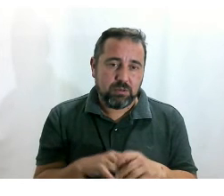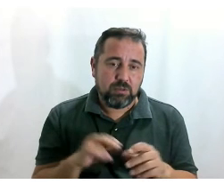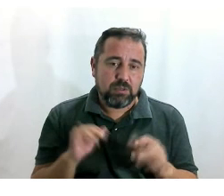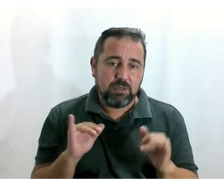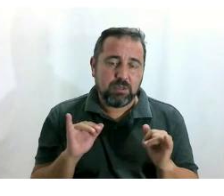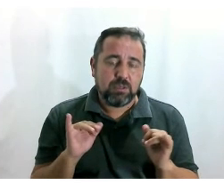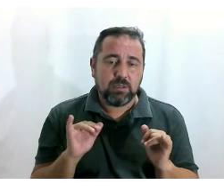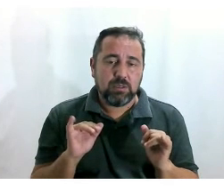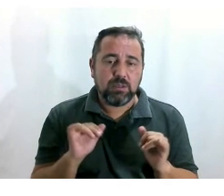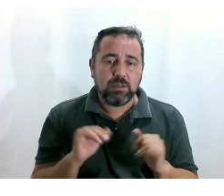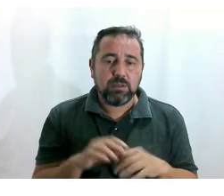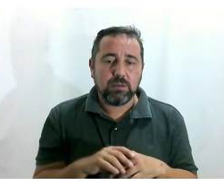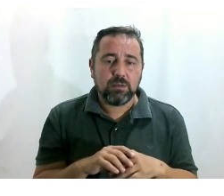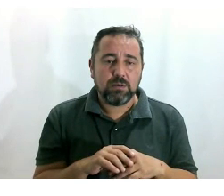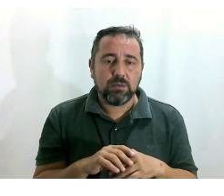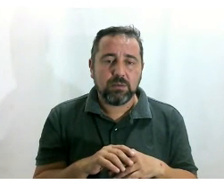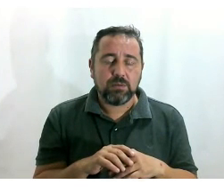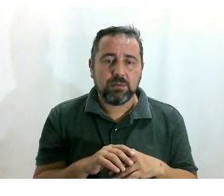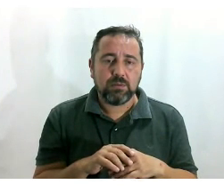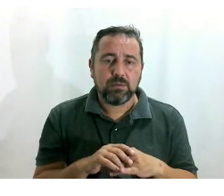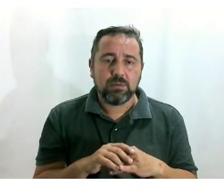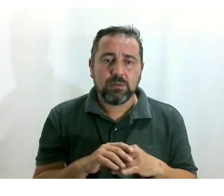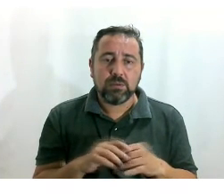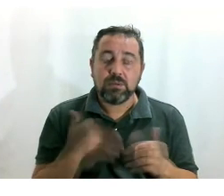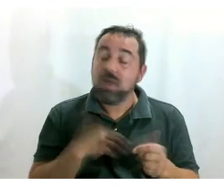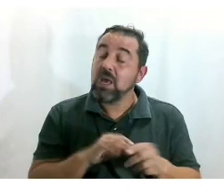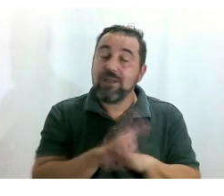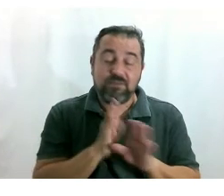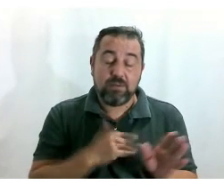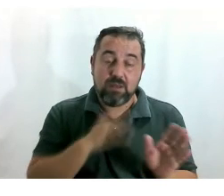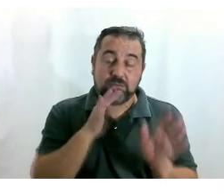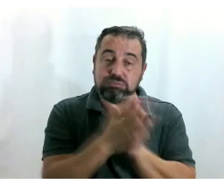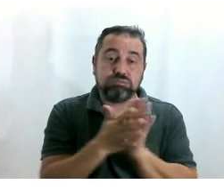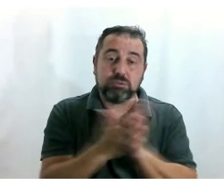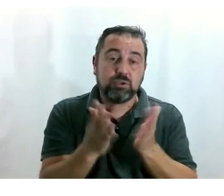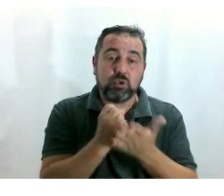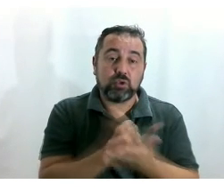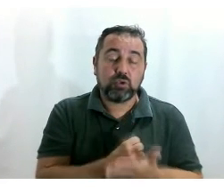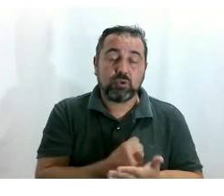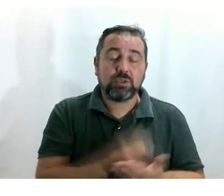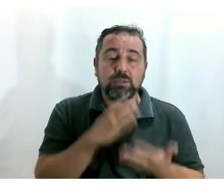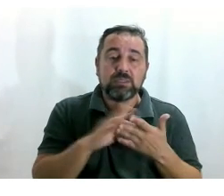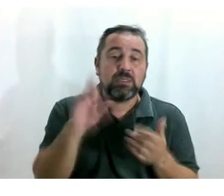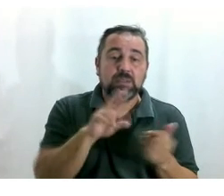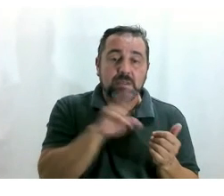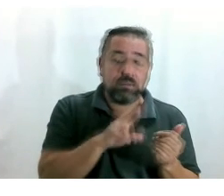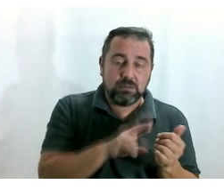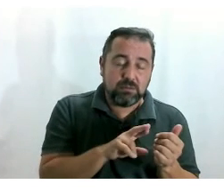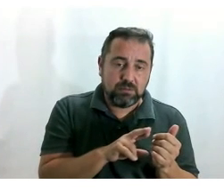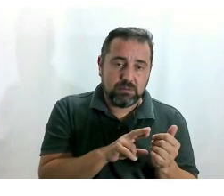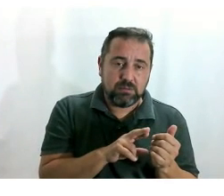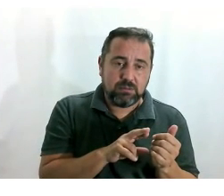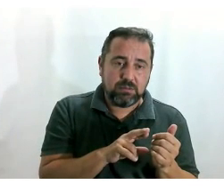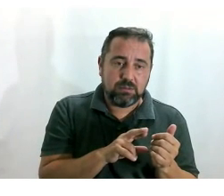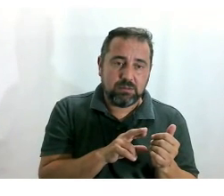Y bueno, esto al final, como os decía, casi todas las cuestiones vienen a incidir